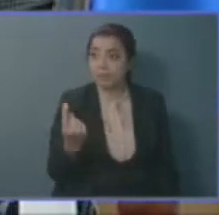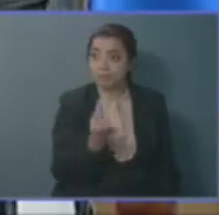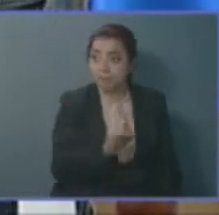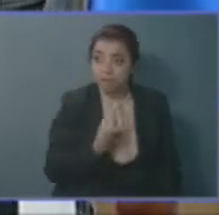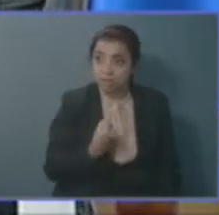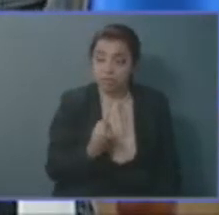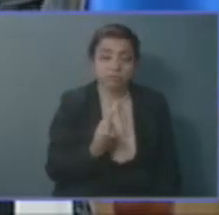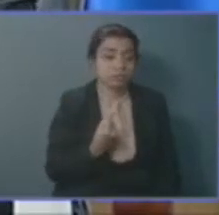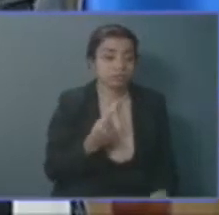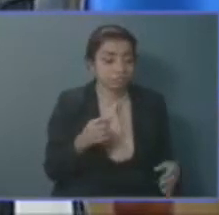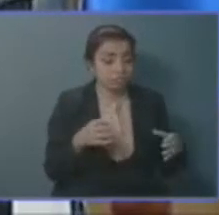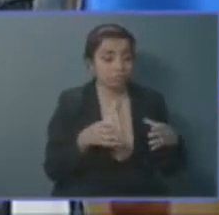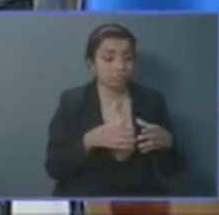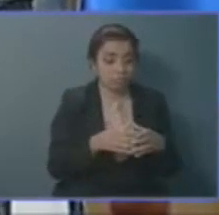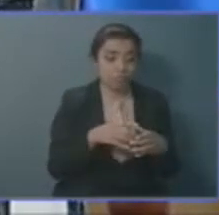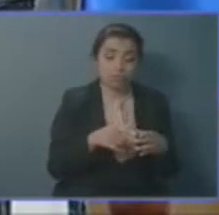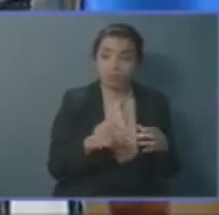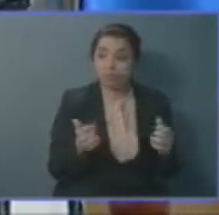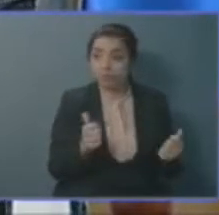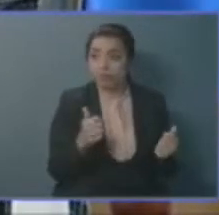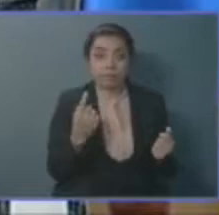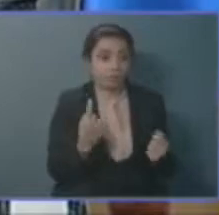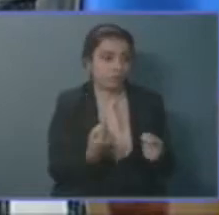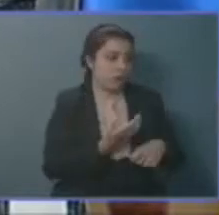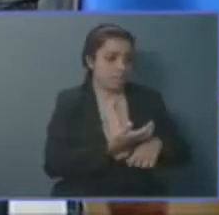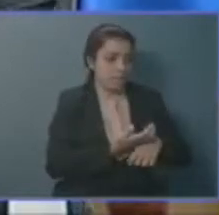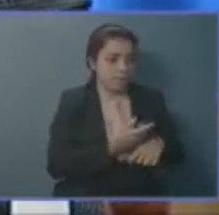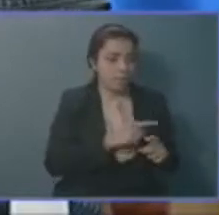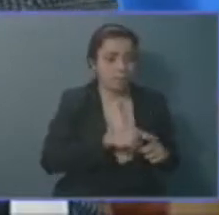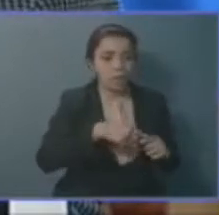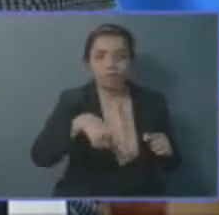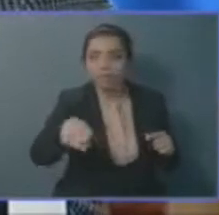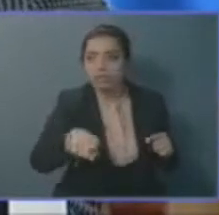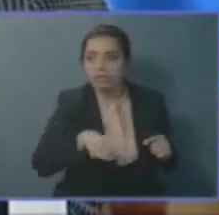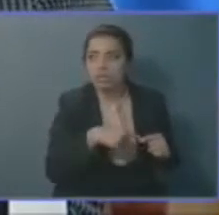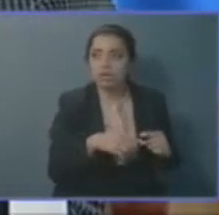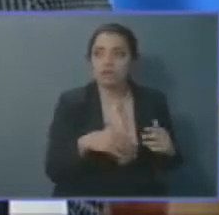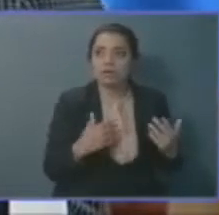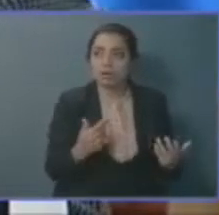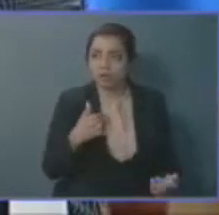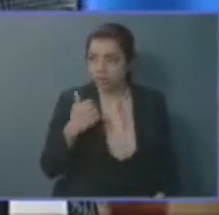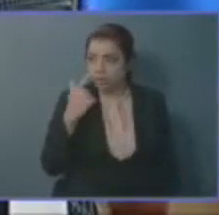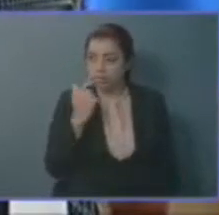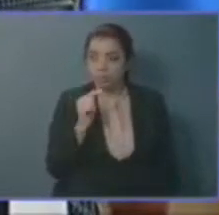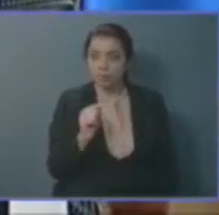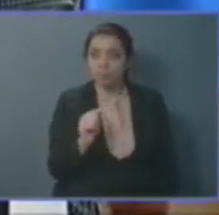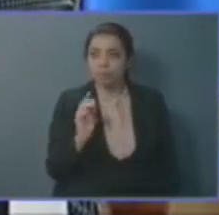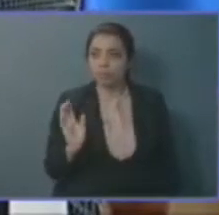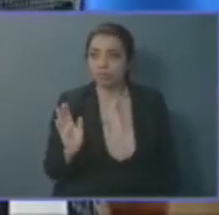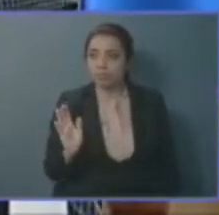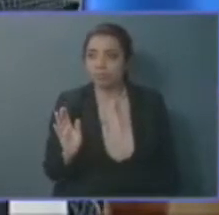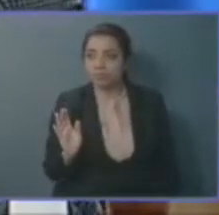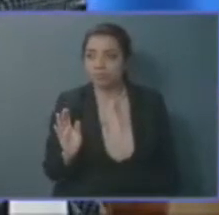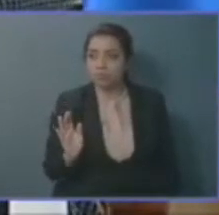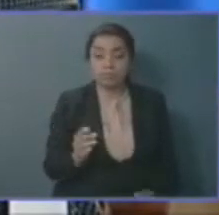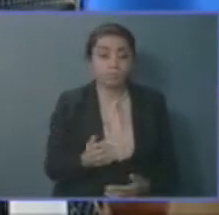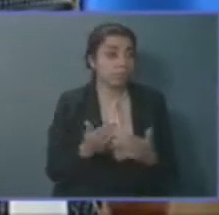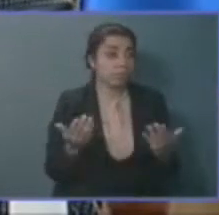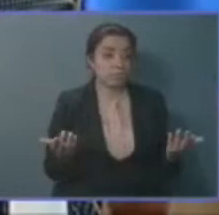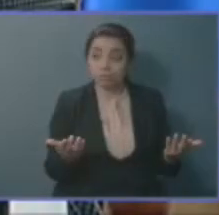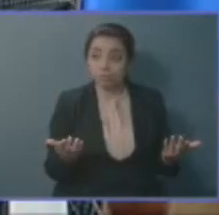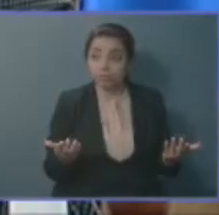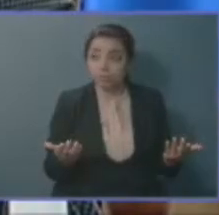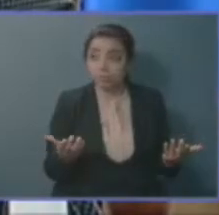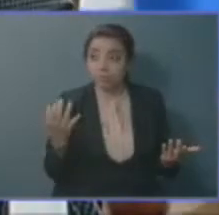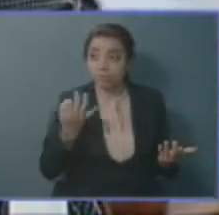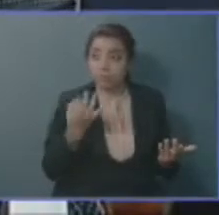esos sectores, esas áreas, de alguna manera se tienen que movilizar. Decíamos, por ejemplo, que los laboratorios estaban abiertos porque se